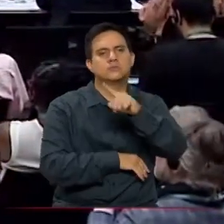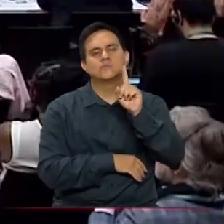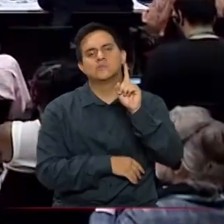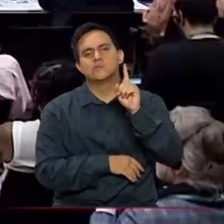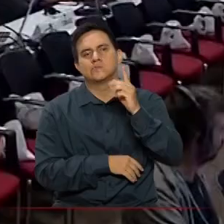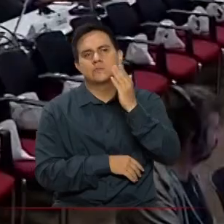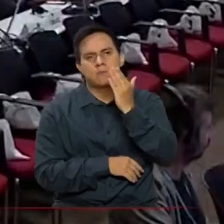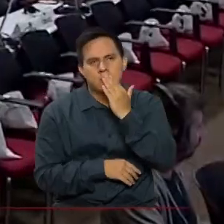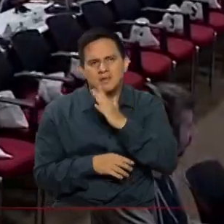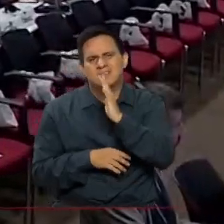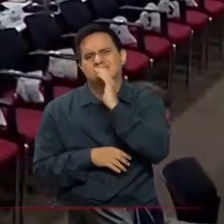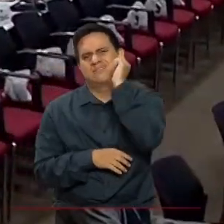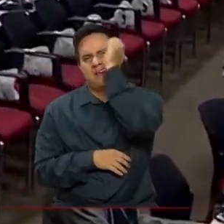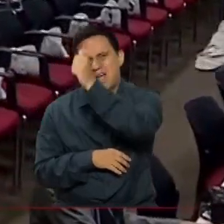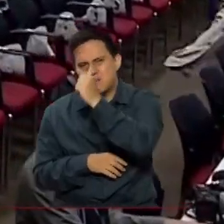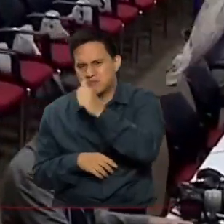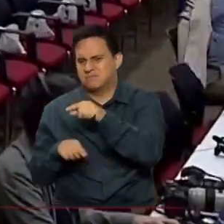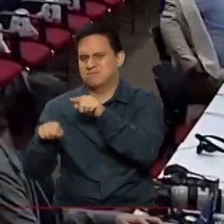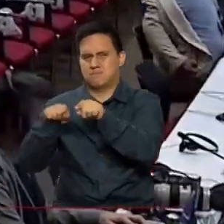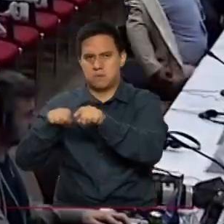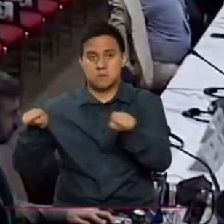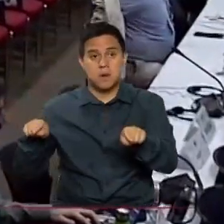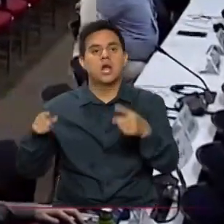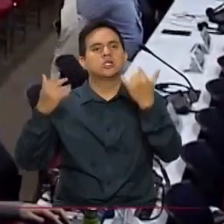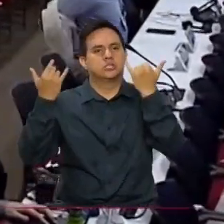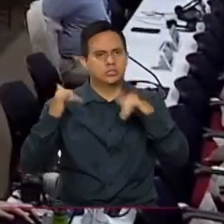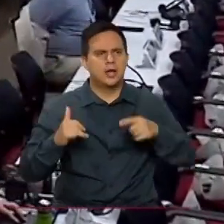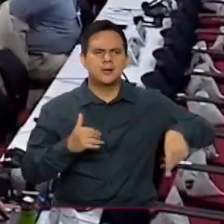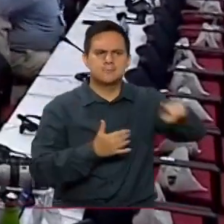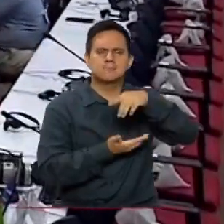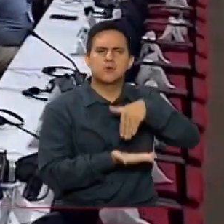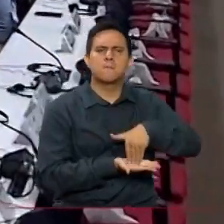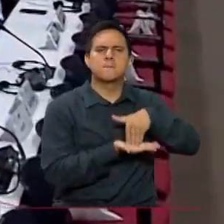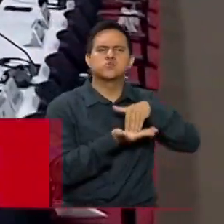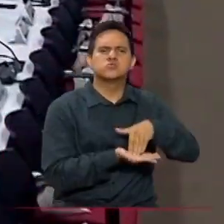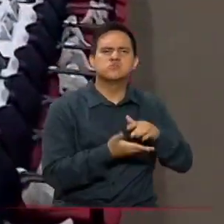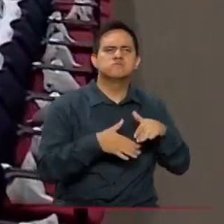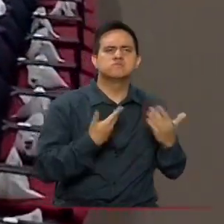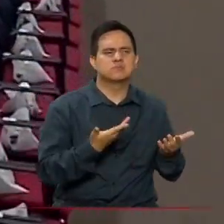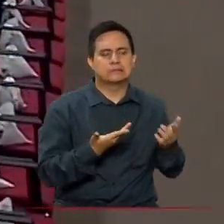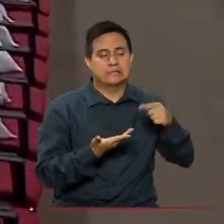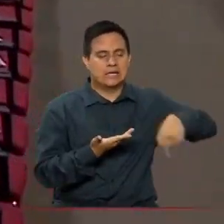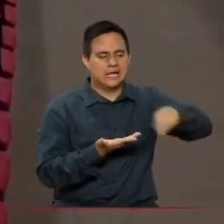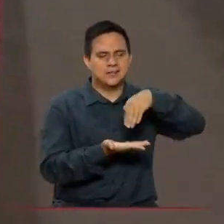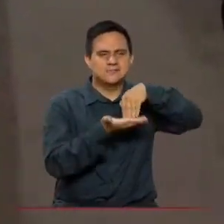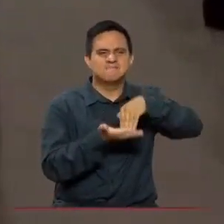Zona Azul para debatir su posición dentro de la cumbre. Sus pedidos fueron claros.